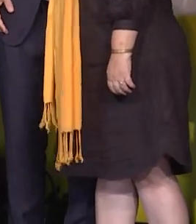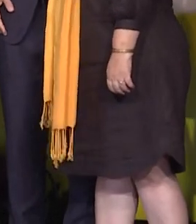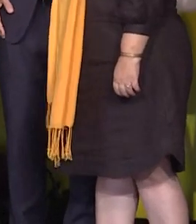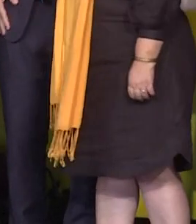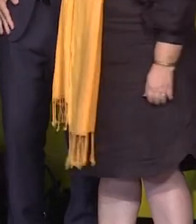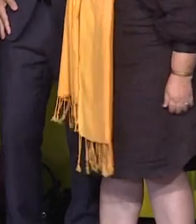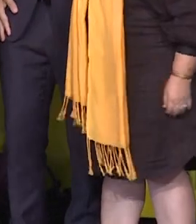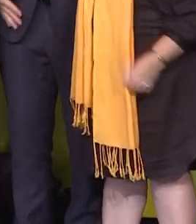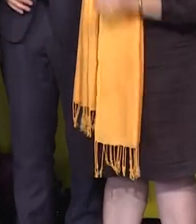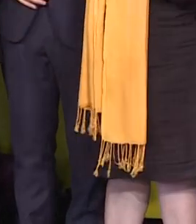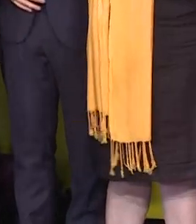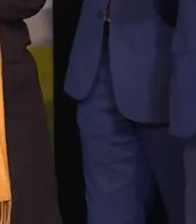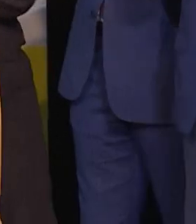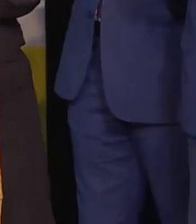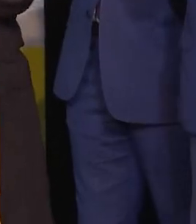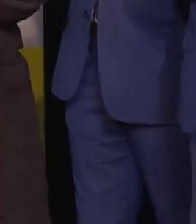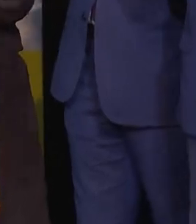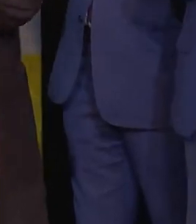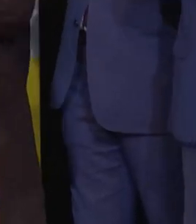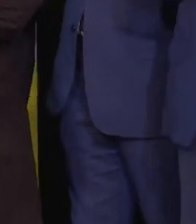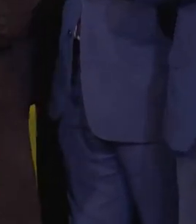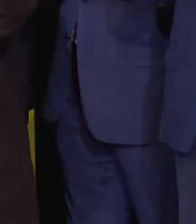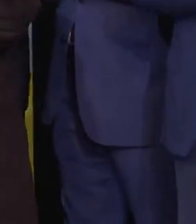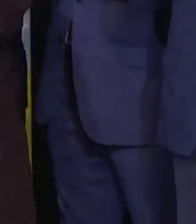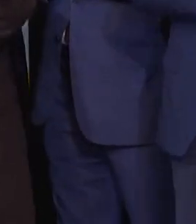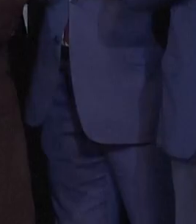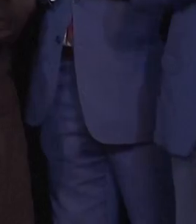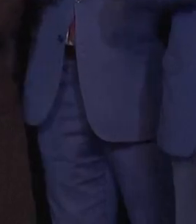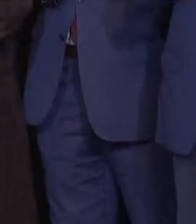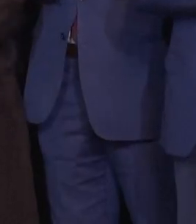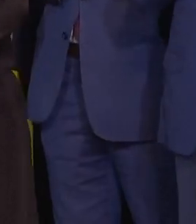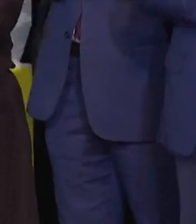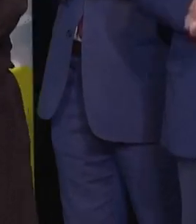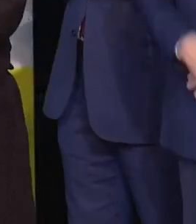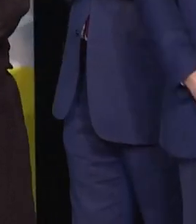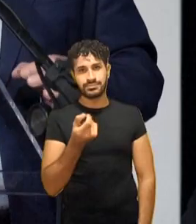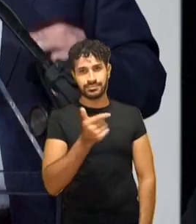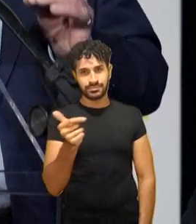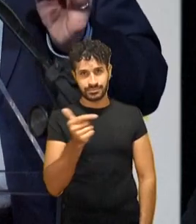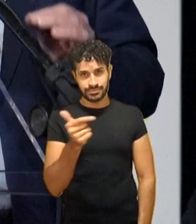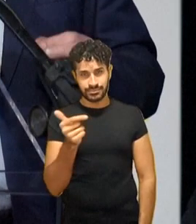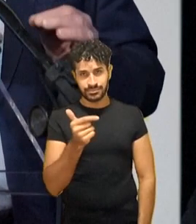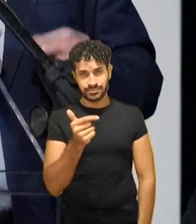condiciones en las que a su parecer recibirá el gobierno tras cuatro años de mandato de Yahir bolsonaro